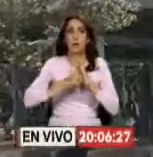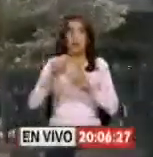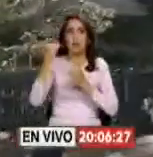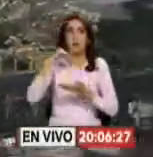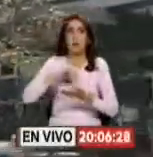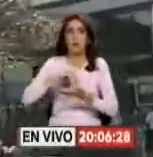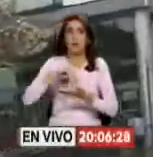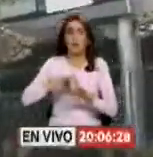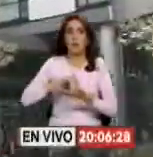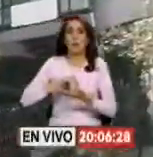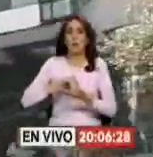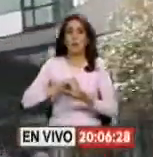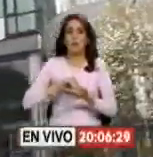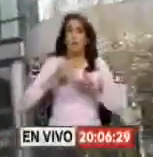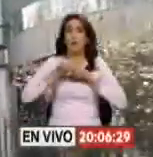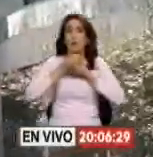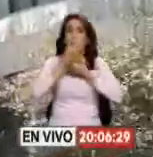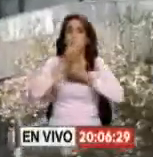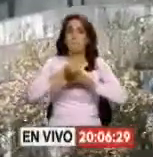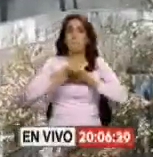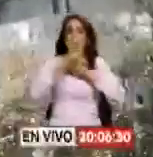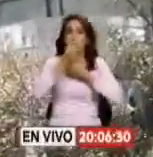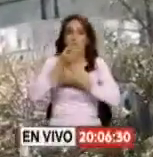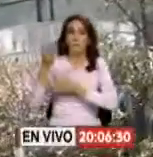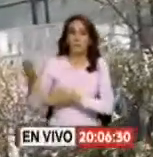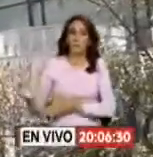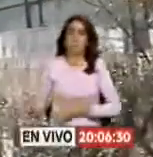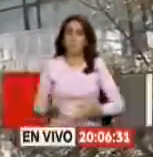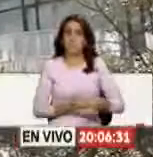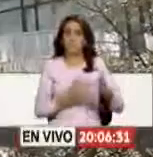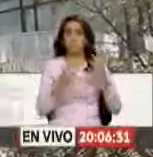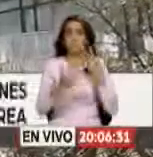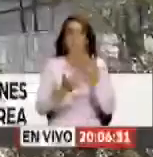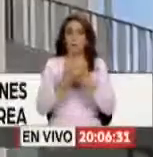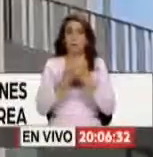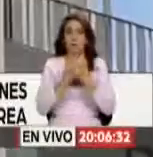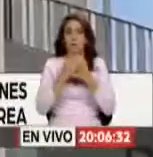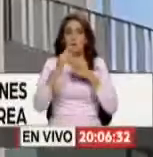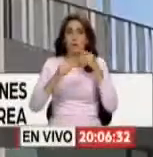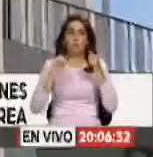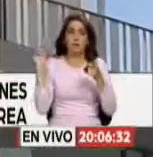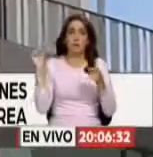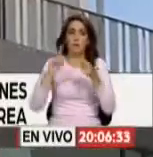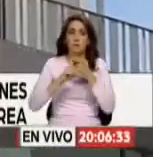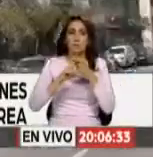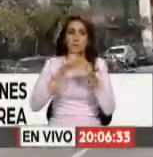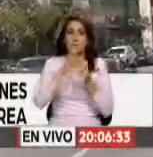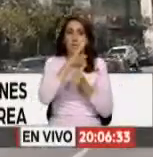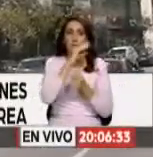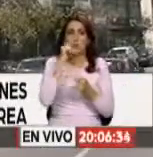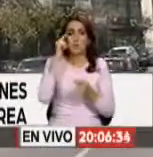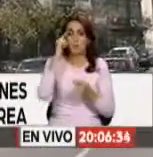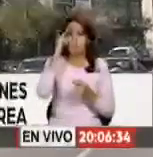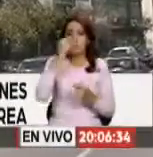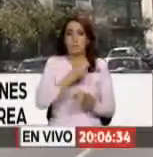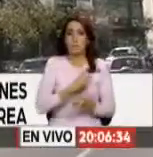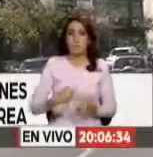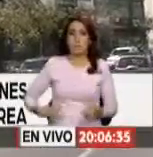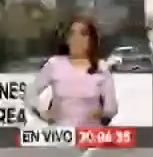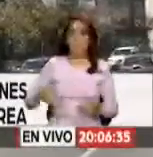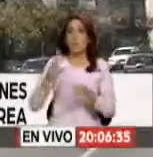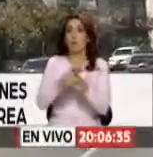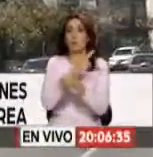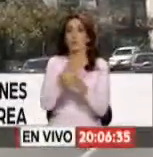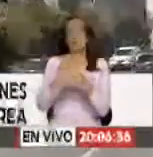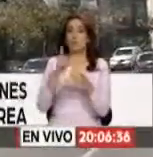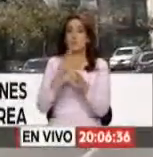a la Fiscalía el informe con indicios de responsabilidad penal en contra del expresidente Rafael Correa por el uso irregular de los